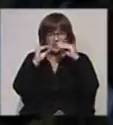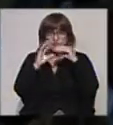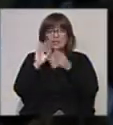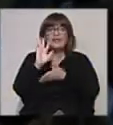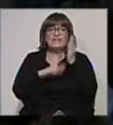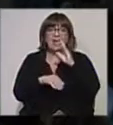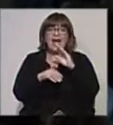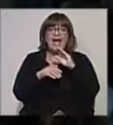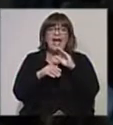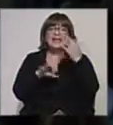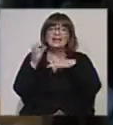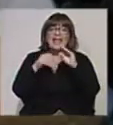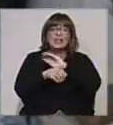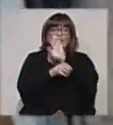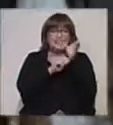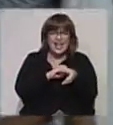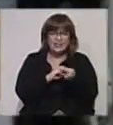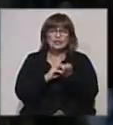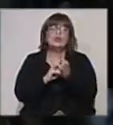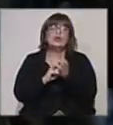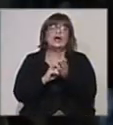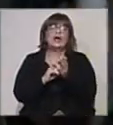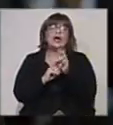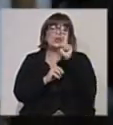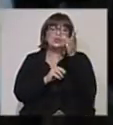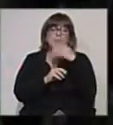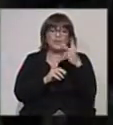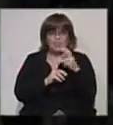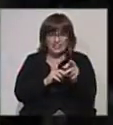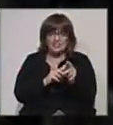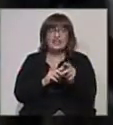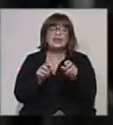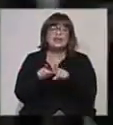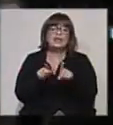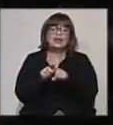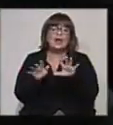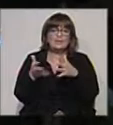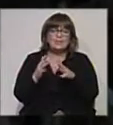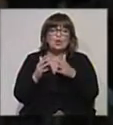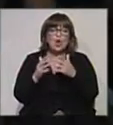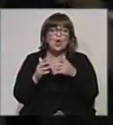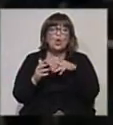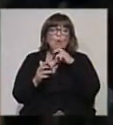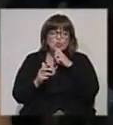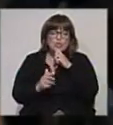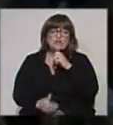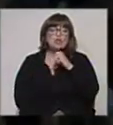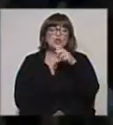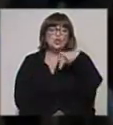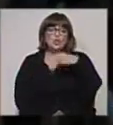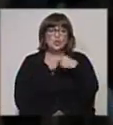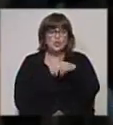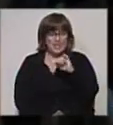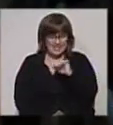Verano a las 0:30, 0:40, como le pasó, por ejemplo, a Leandro Ibero Núñez alguna vez con los muchachos, o algunas de esas historias. Te digo porque